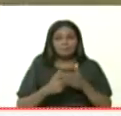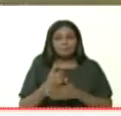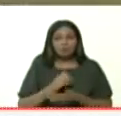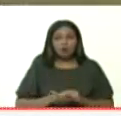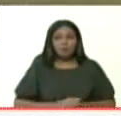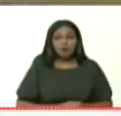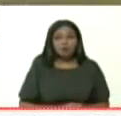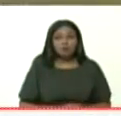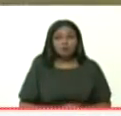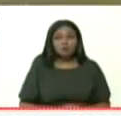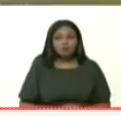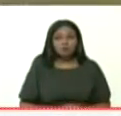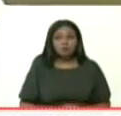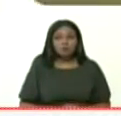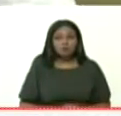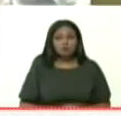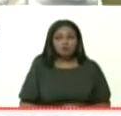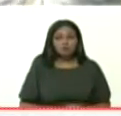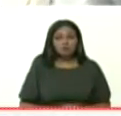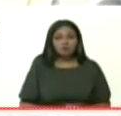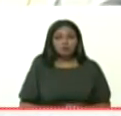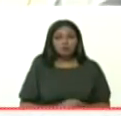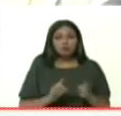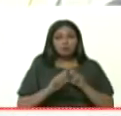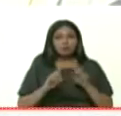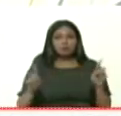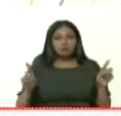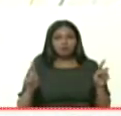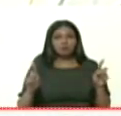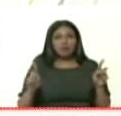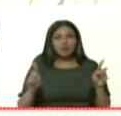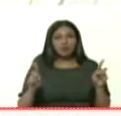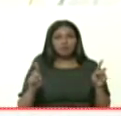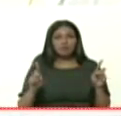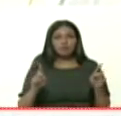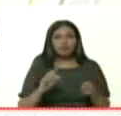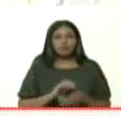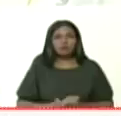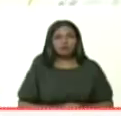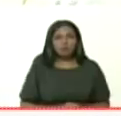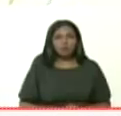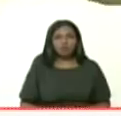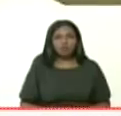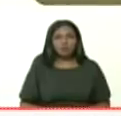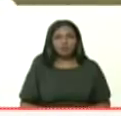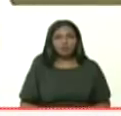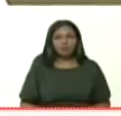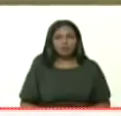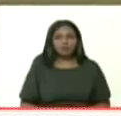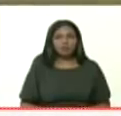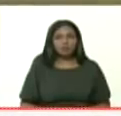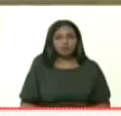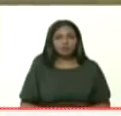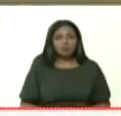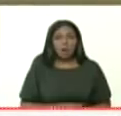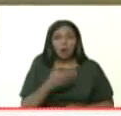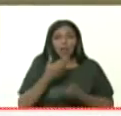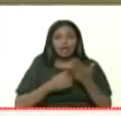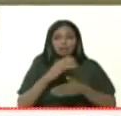y se separaban las congresistas, y después, para saber una de la otra, tenían que mandar una carta.